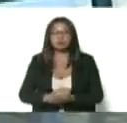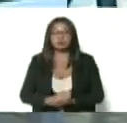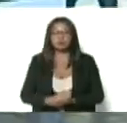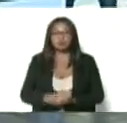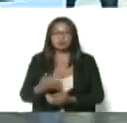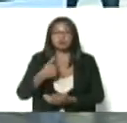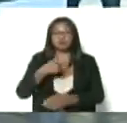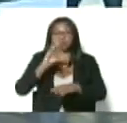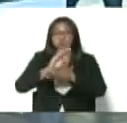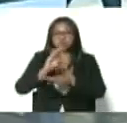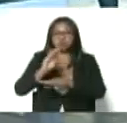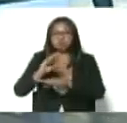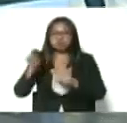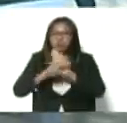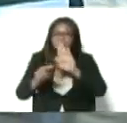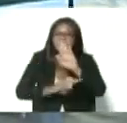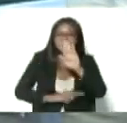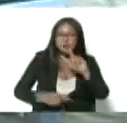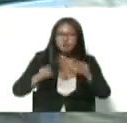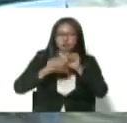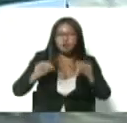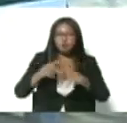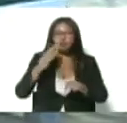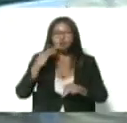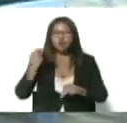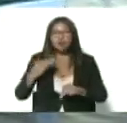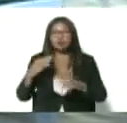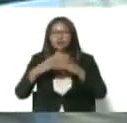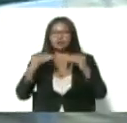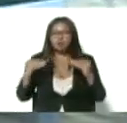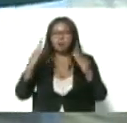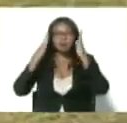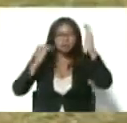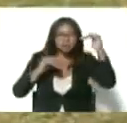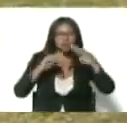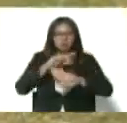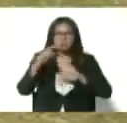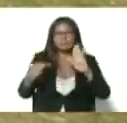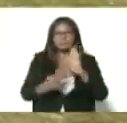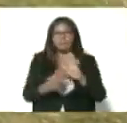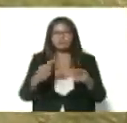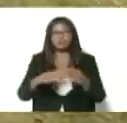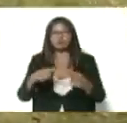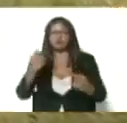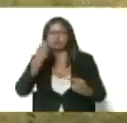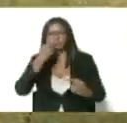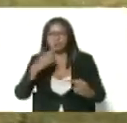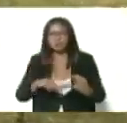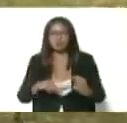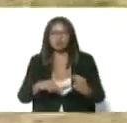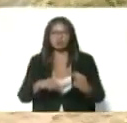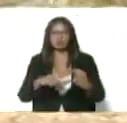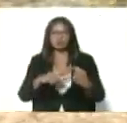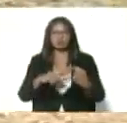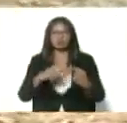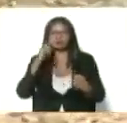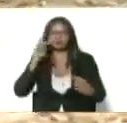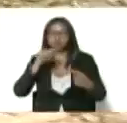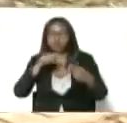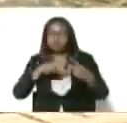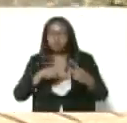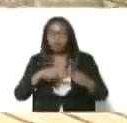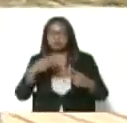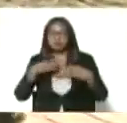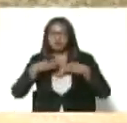instrucciones a tener estos muchachos en todos estos puntos de vista desde el punto de vista de alimentación del punto de vista de su